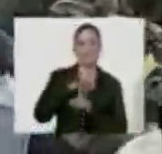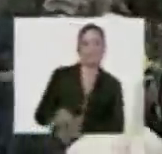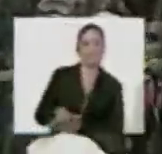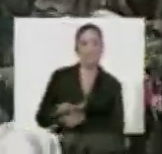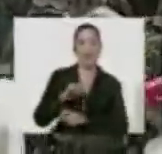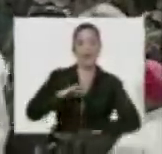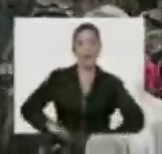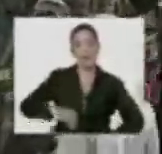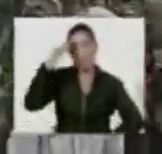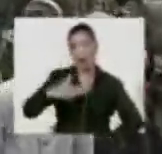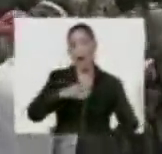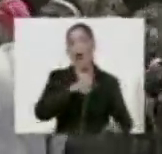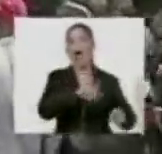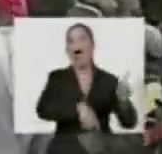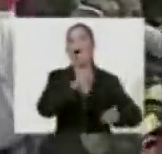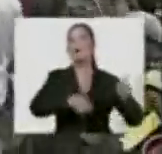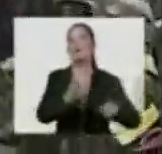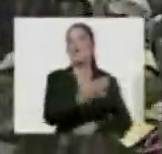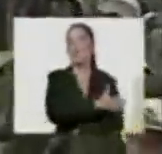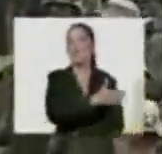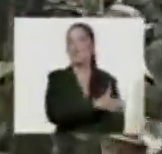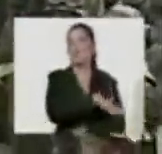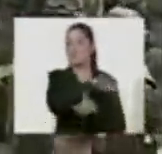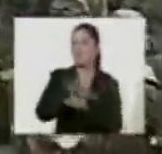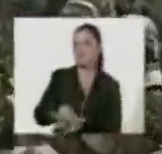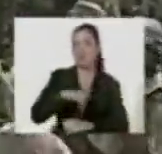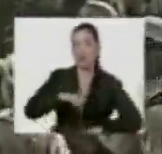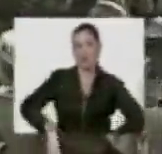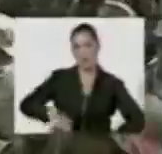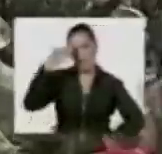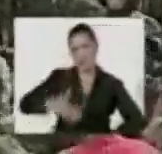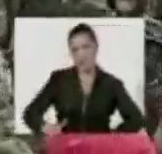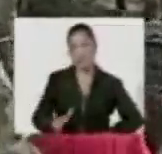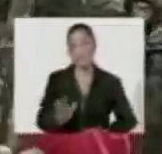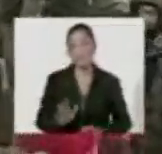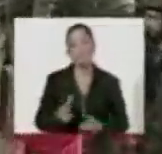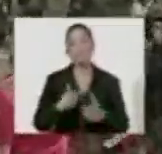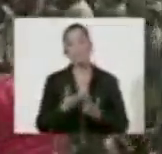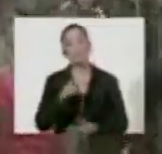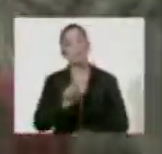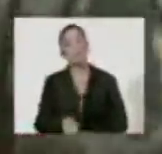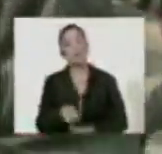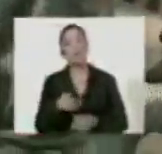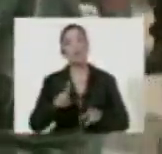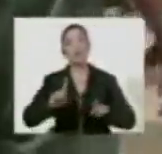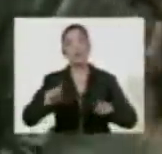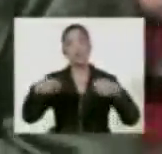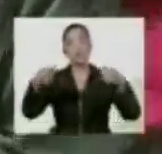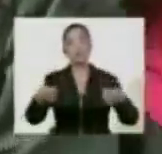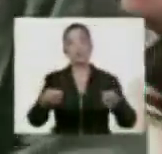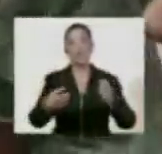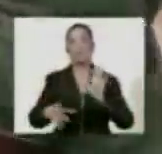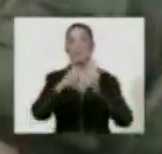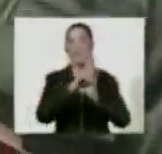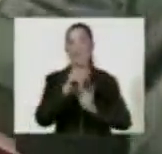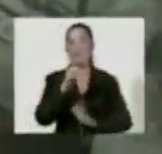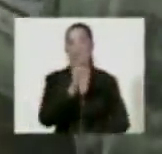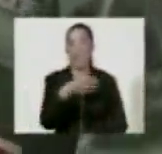por parte de algunos voceros de la oposición. Así igualmente la renovación del decreto Obama,